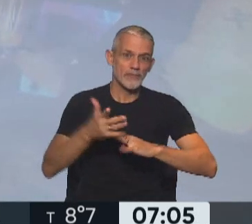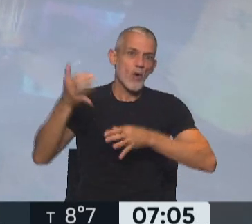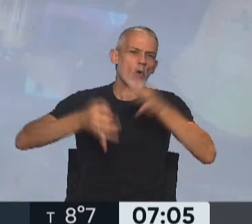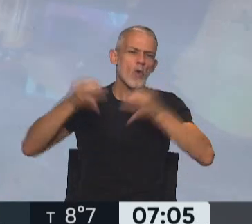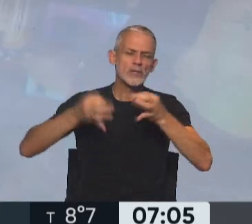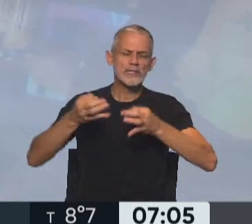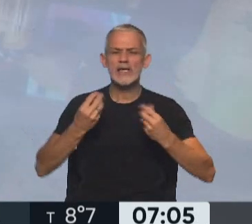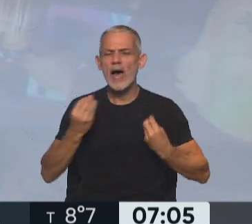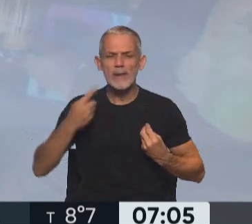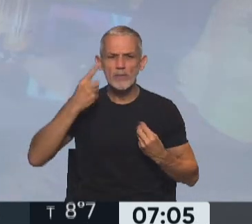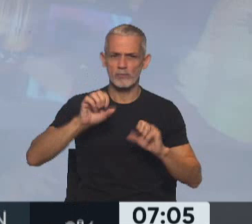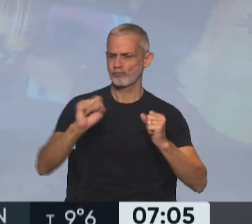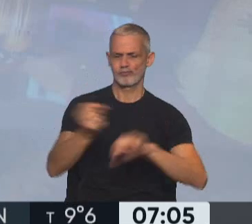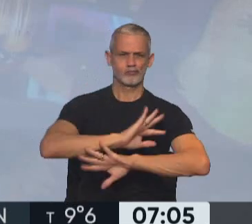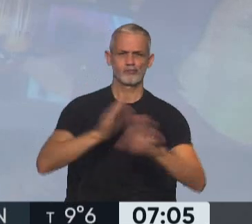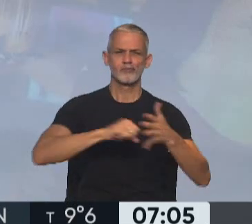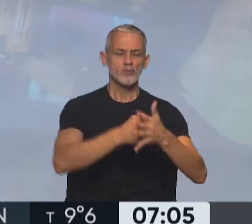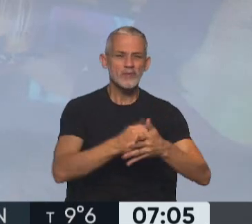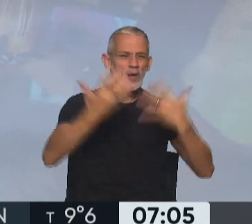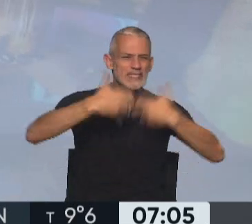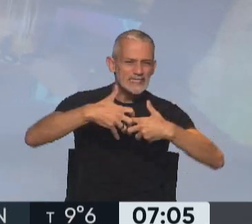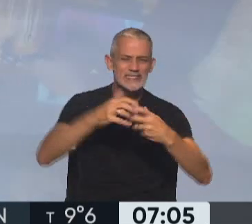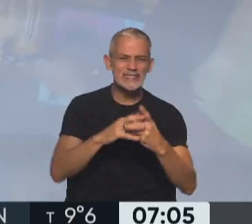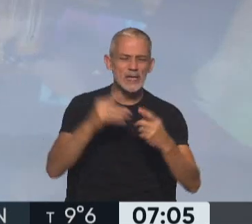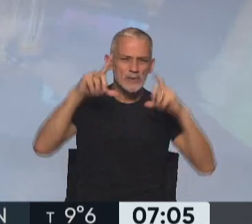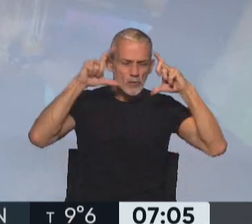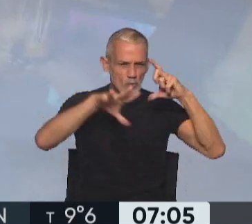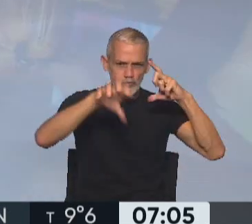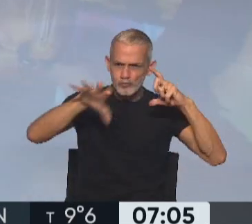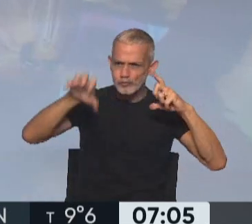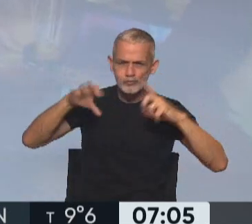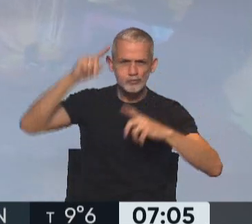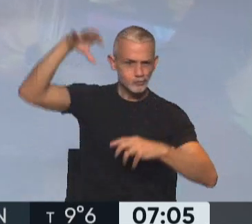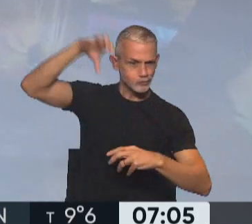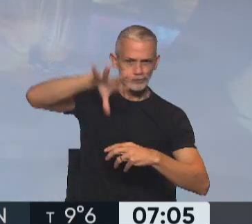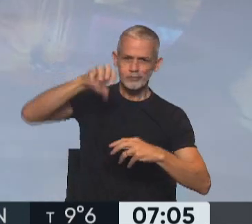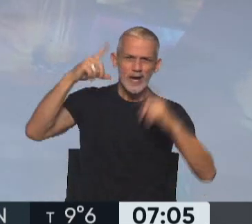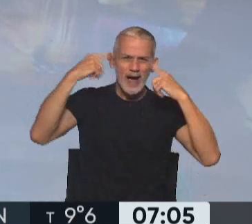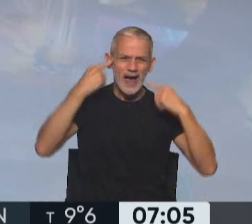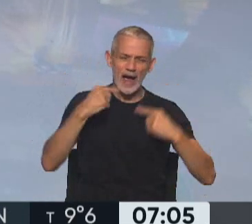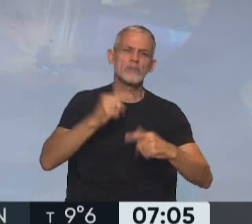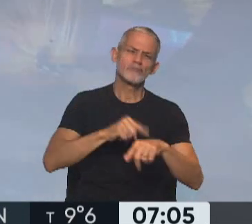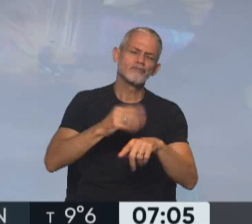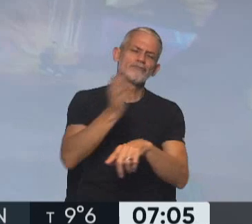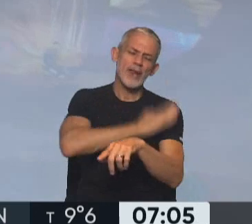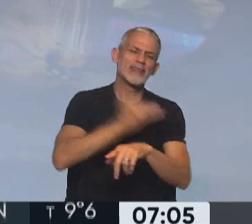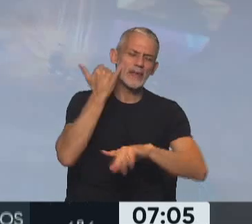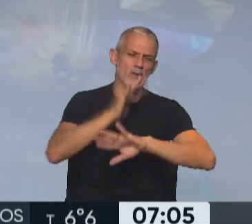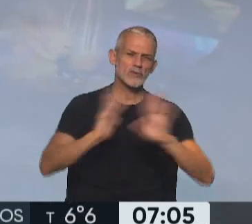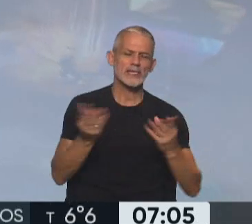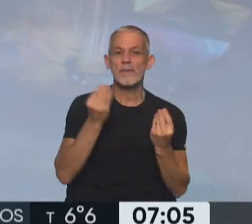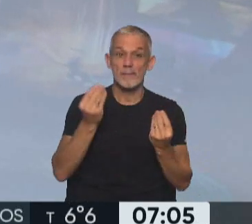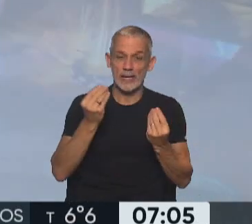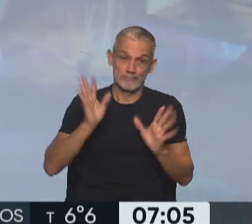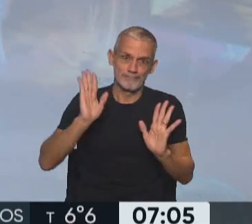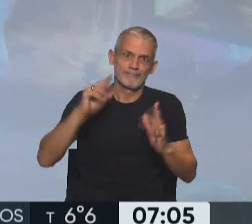justicia lo que hizo fue suspender la utilización de un sistema de reconocimiento facial que funciona en la ciudad de Buenos Aires desde hace mucho tiempo con una intención, por lo menos